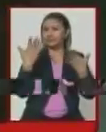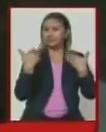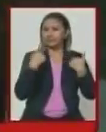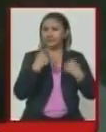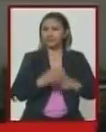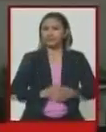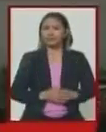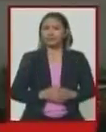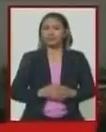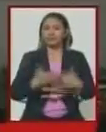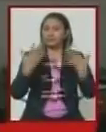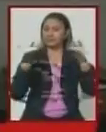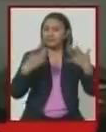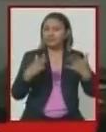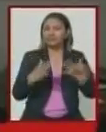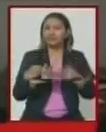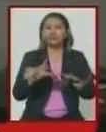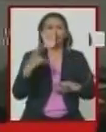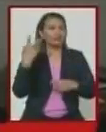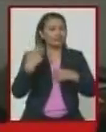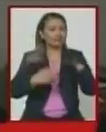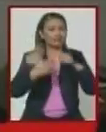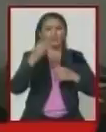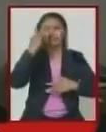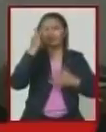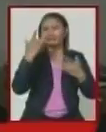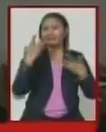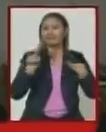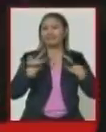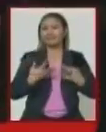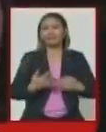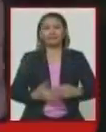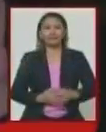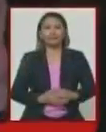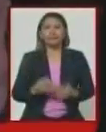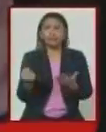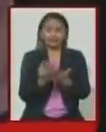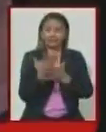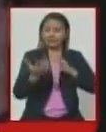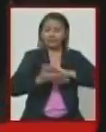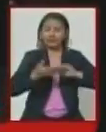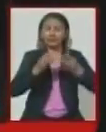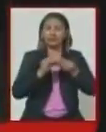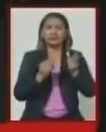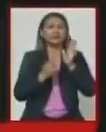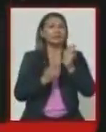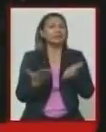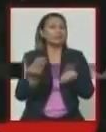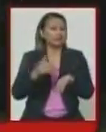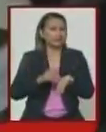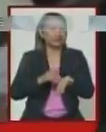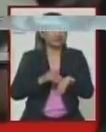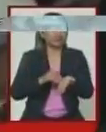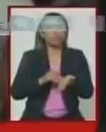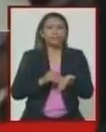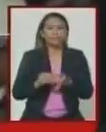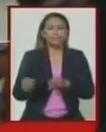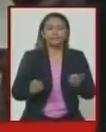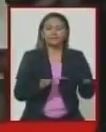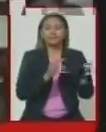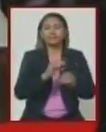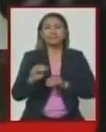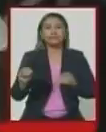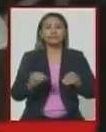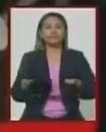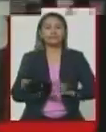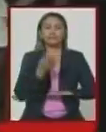se encontraba en una situación, un cuadro crónico de depresión. Esta nueva historia muestra una vez más el nuevo modus